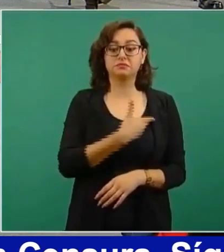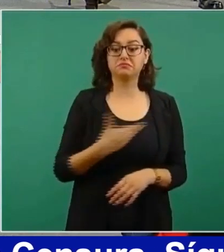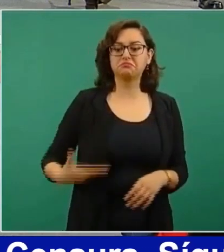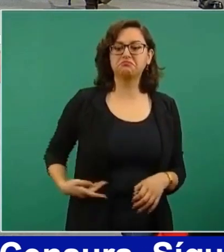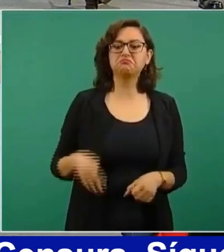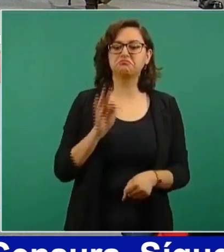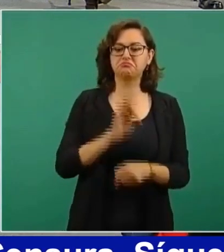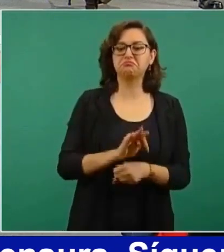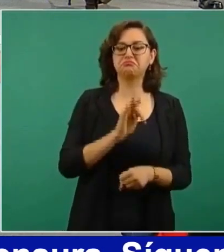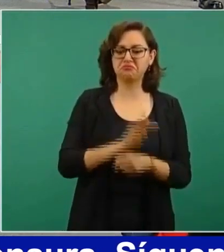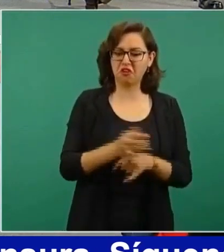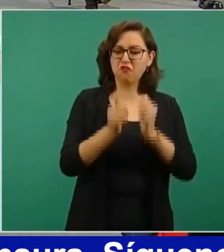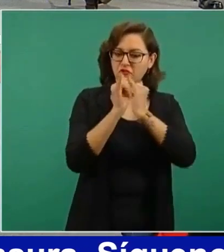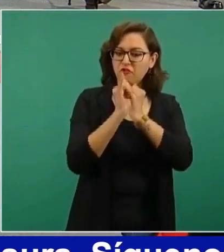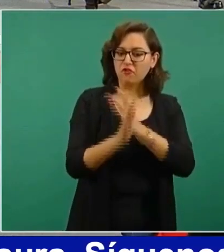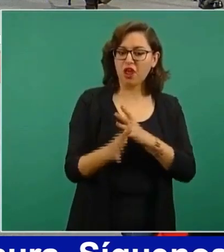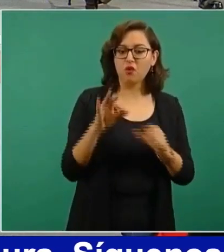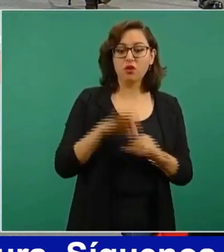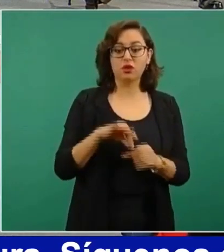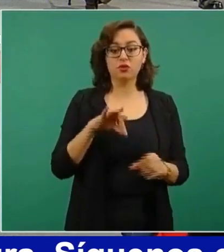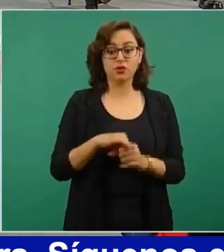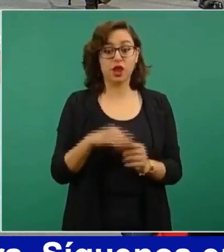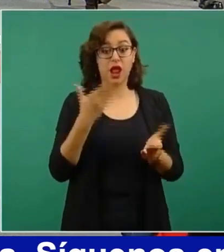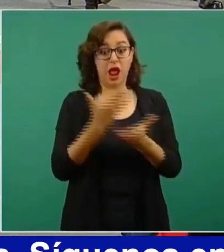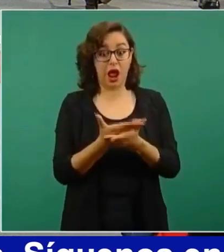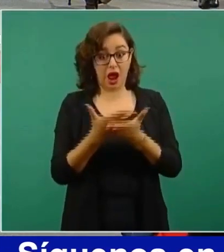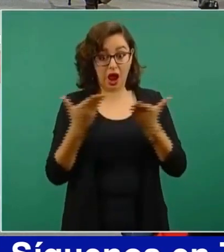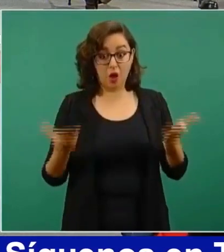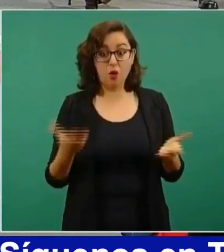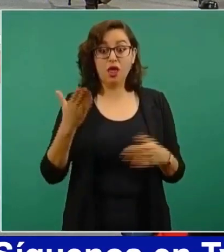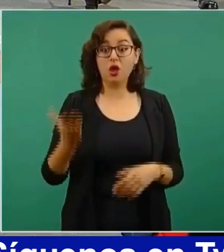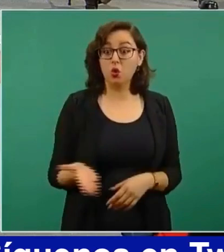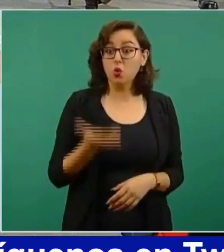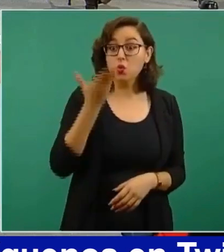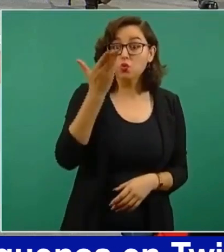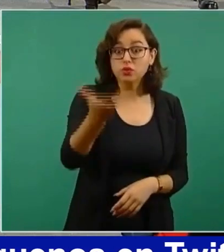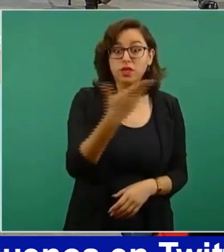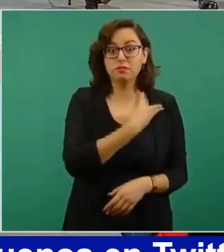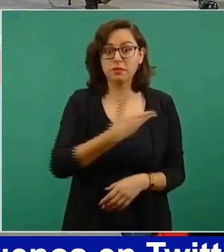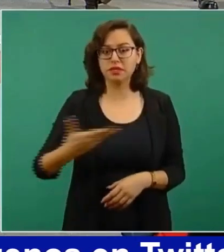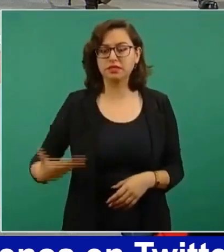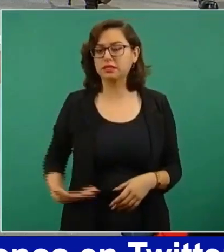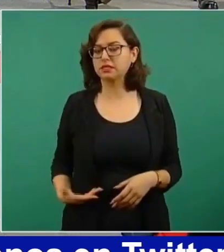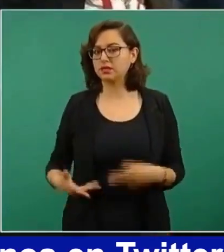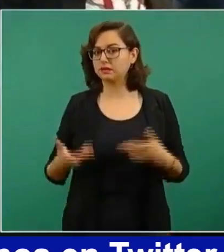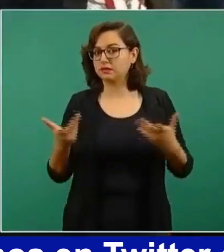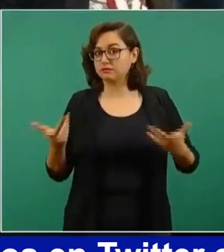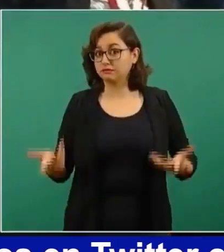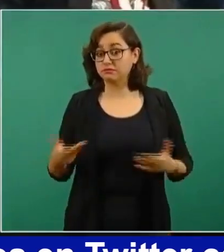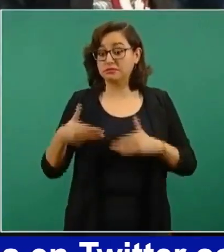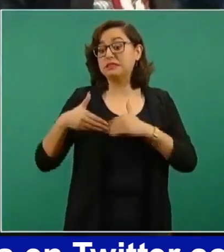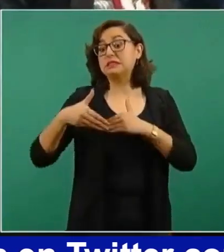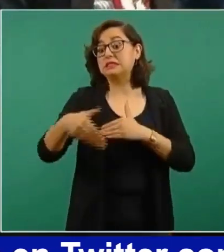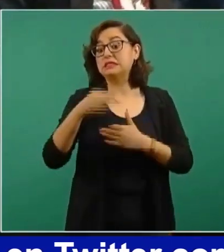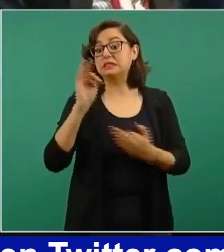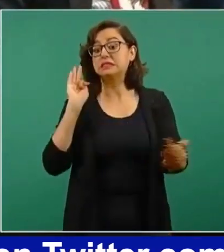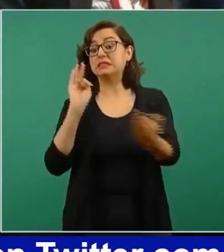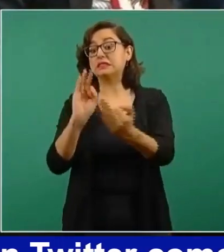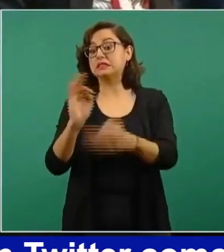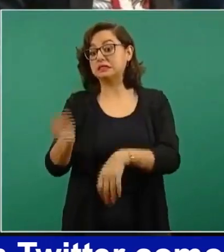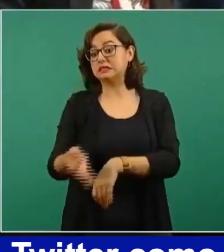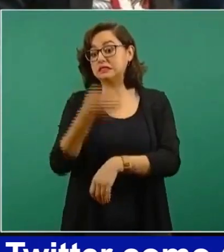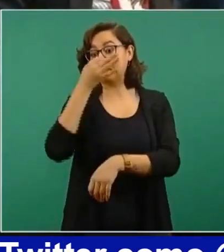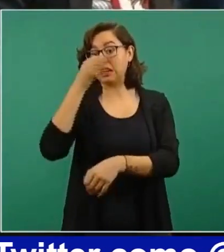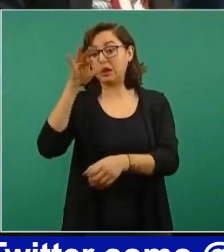Y una de las exigencias que usted ha tenido desde 1988, desde Tabasco, ante Roberto Madrazo, por